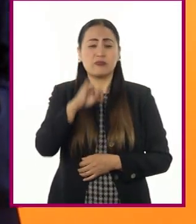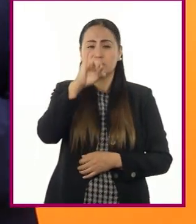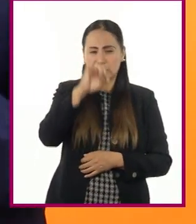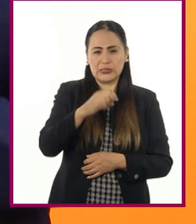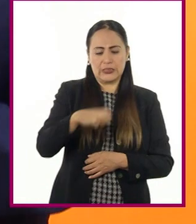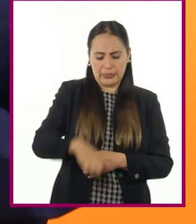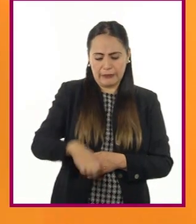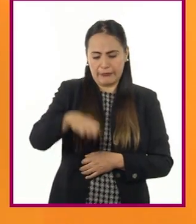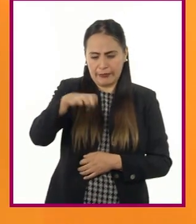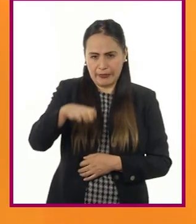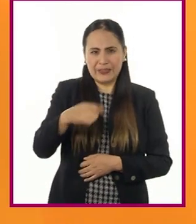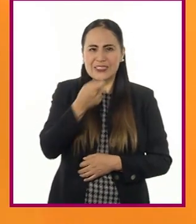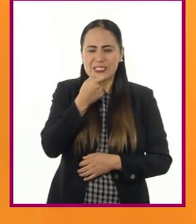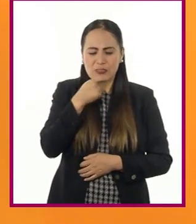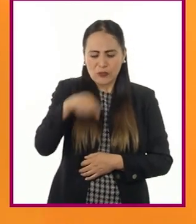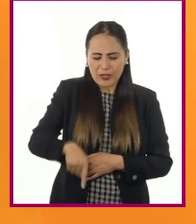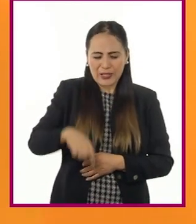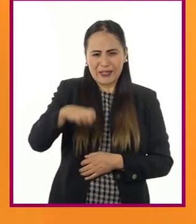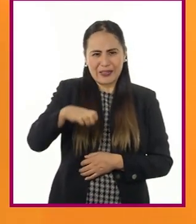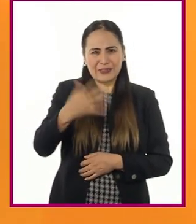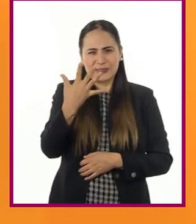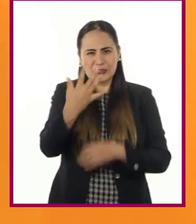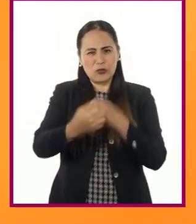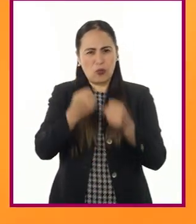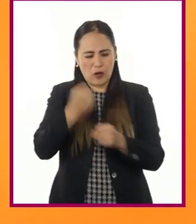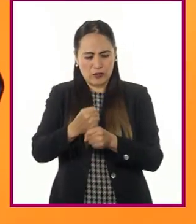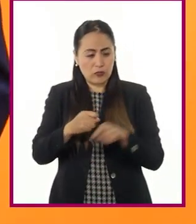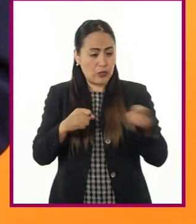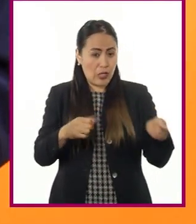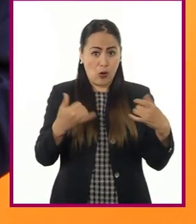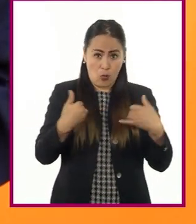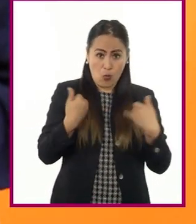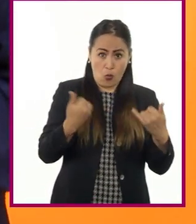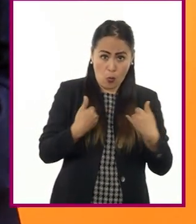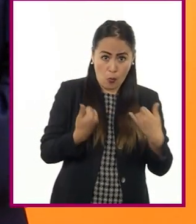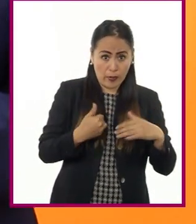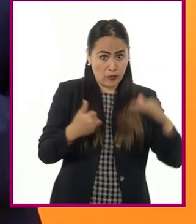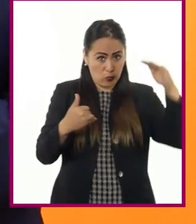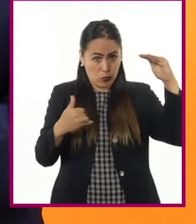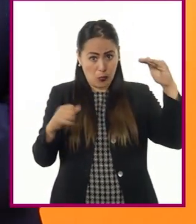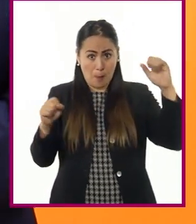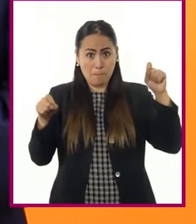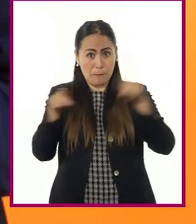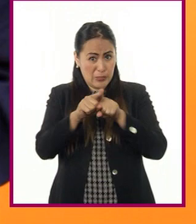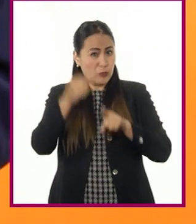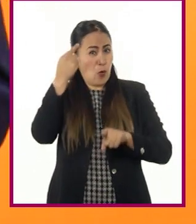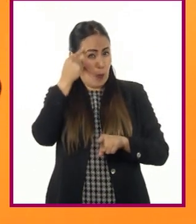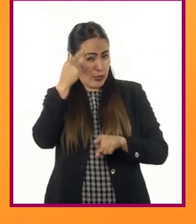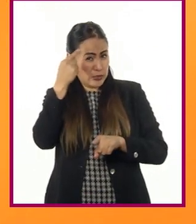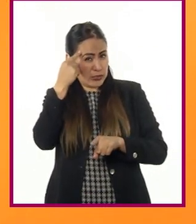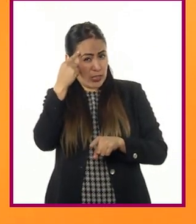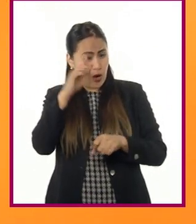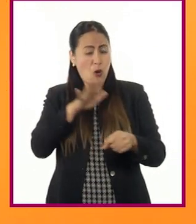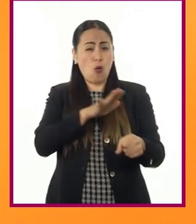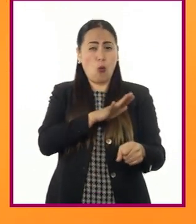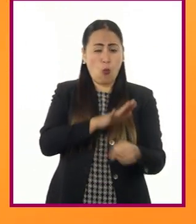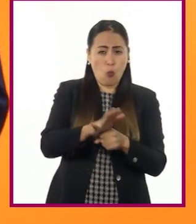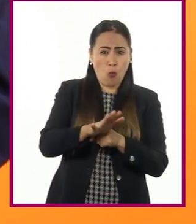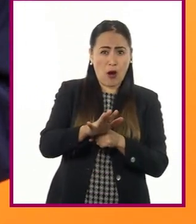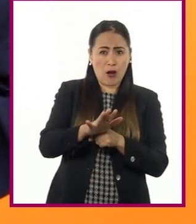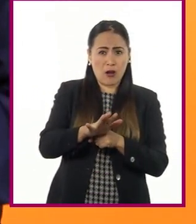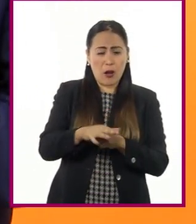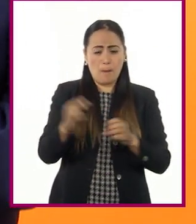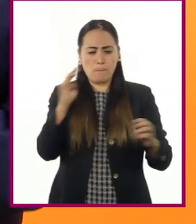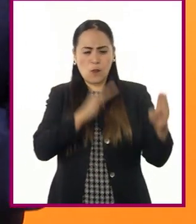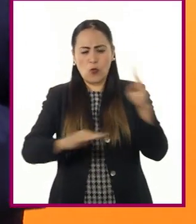5 años no posee la misma capacidad que un adolescente para decidir por cuál de los caminos se puede atravesar